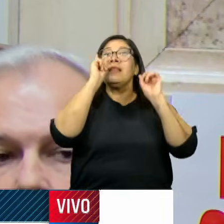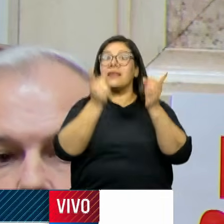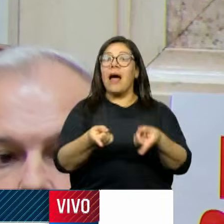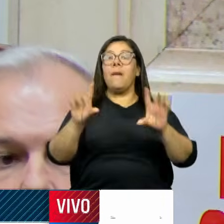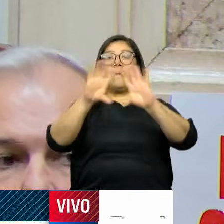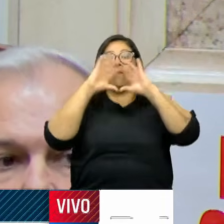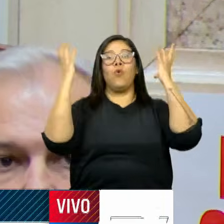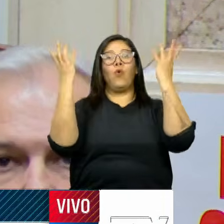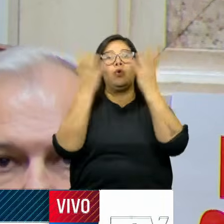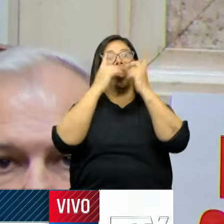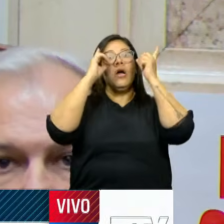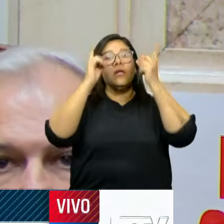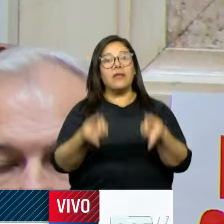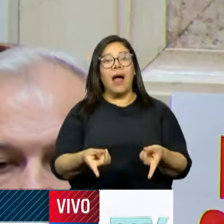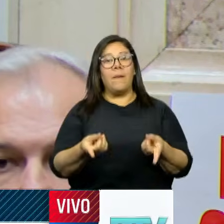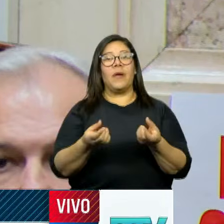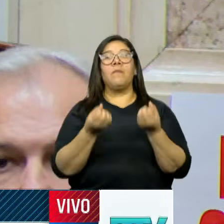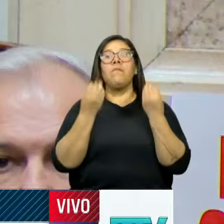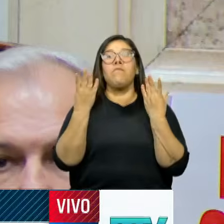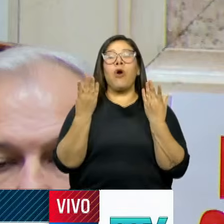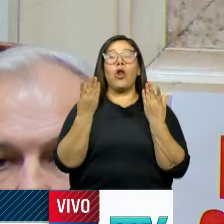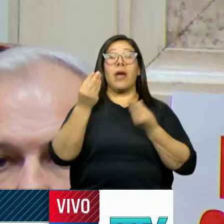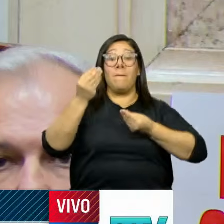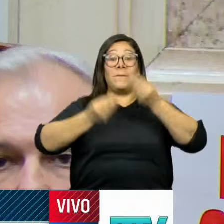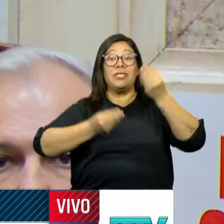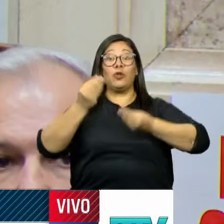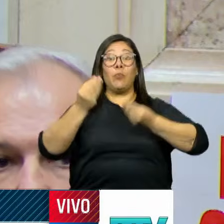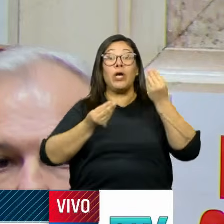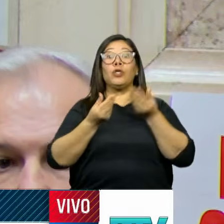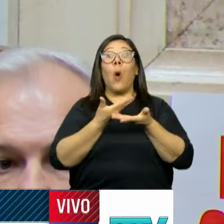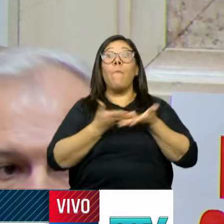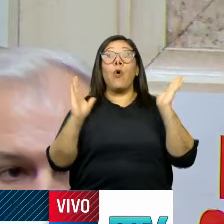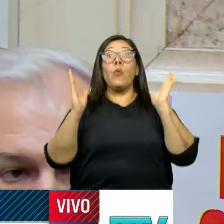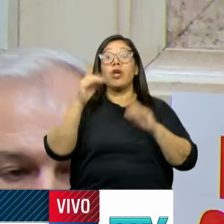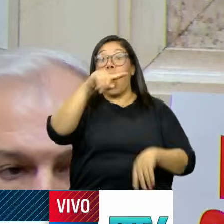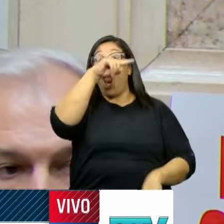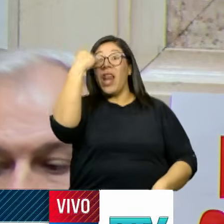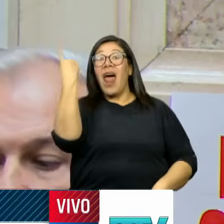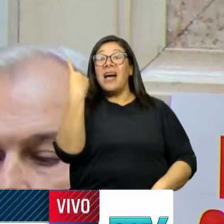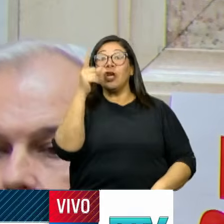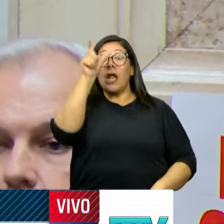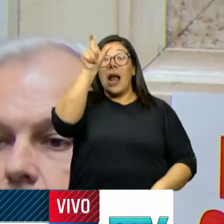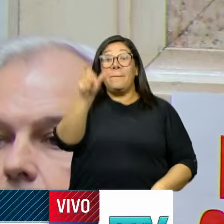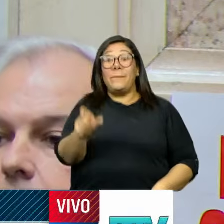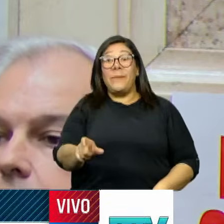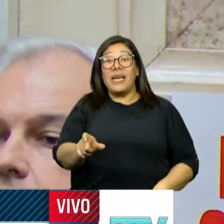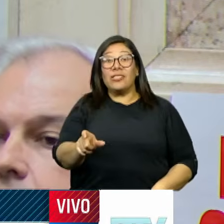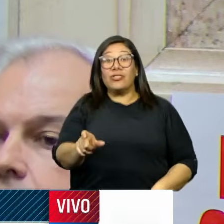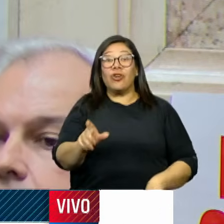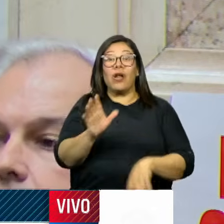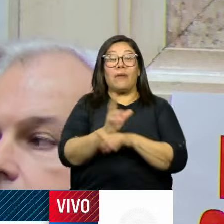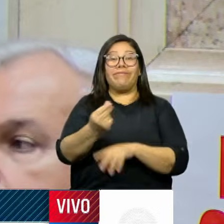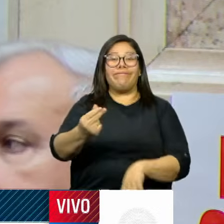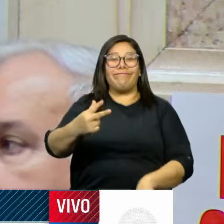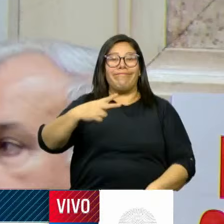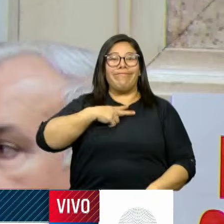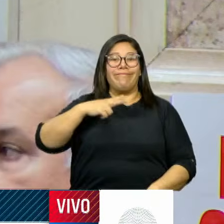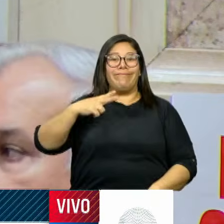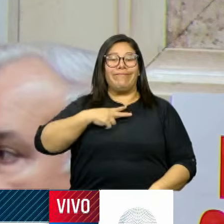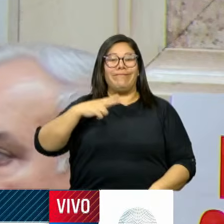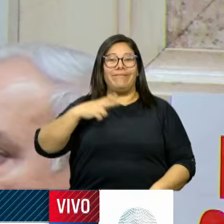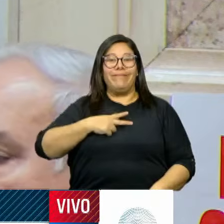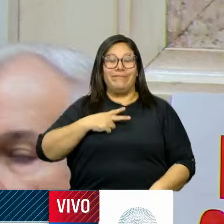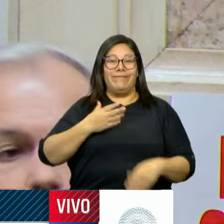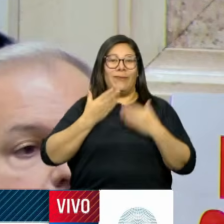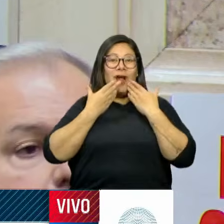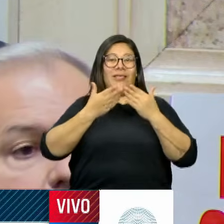sosteniendo en el manejo del presupuesto público nacional a semejante emblema de enriquecimiento ilícito. Y